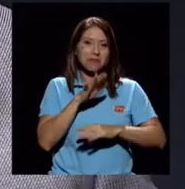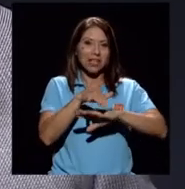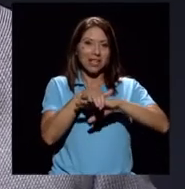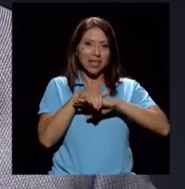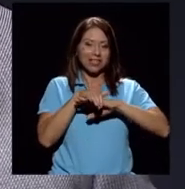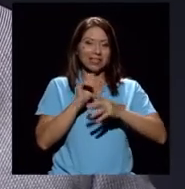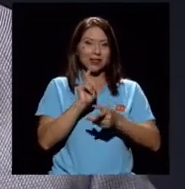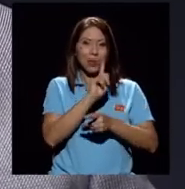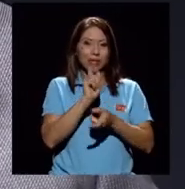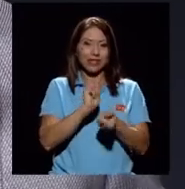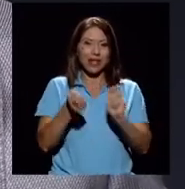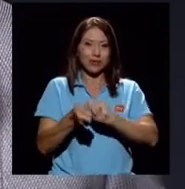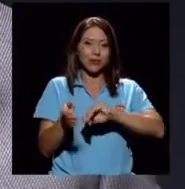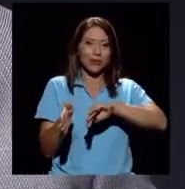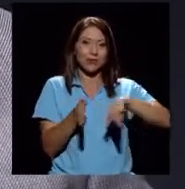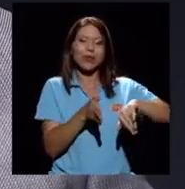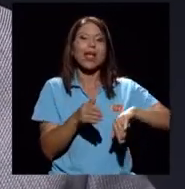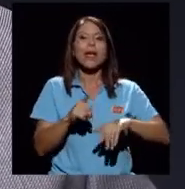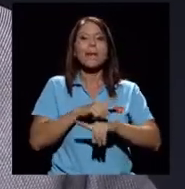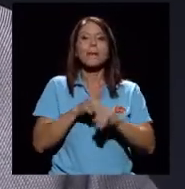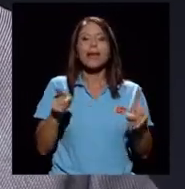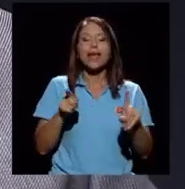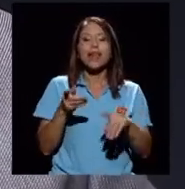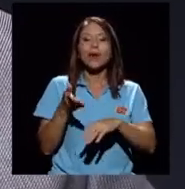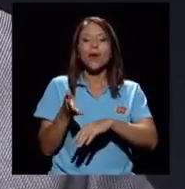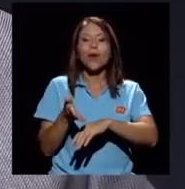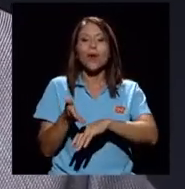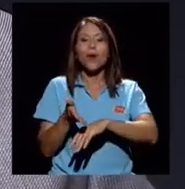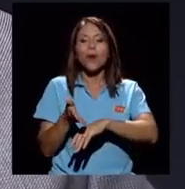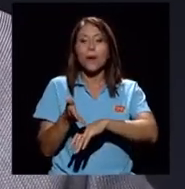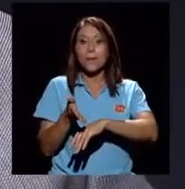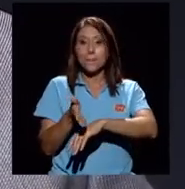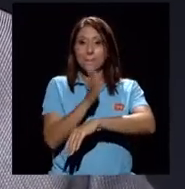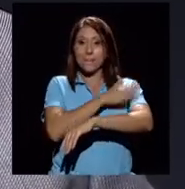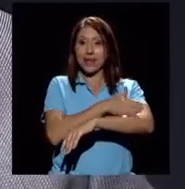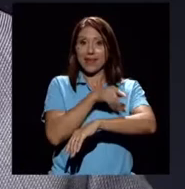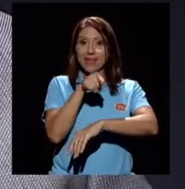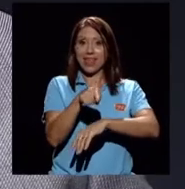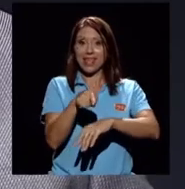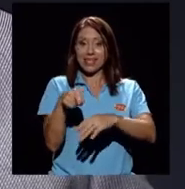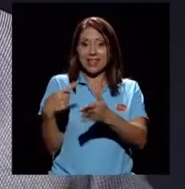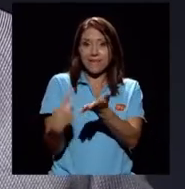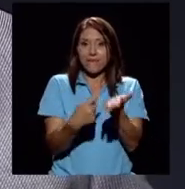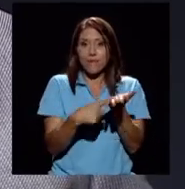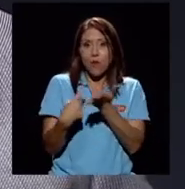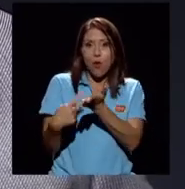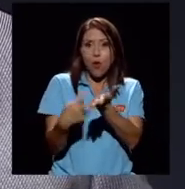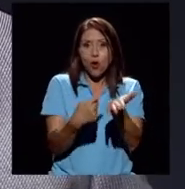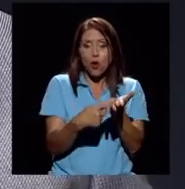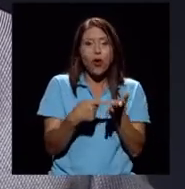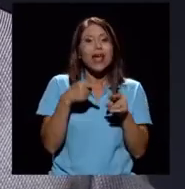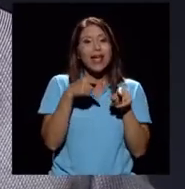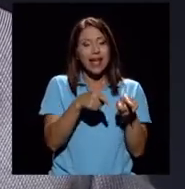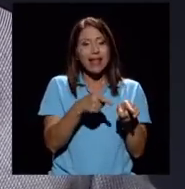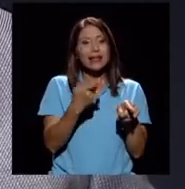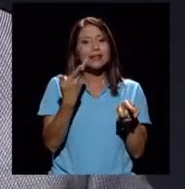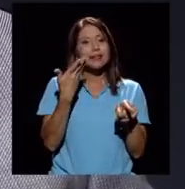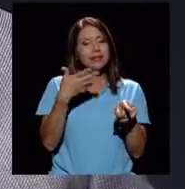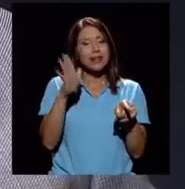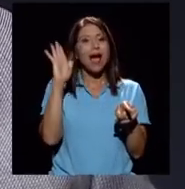tomar es iniciativa pero previa a esta a esta a este foro el ya había ido a la